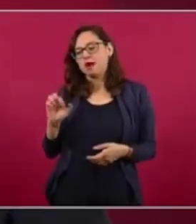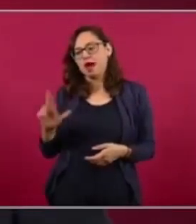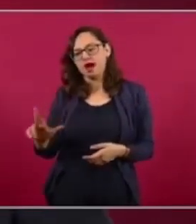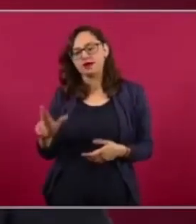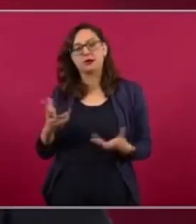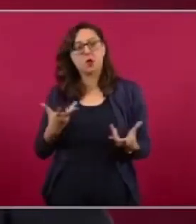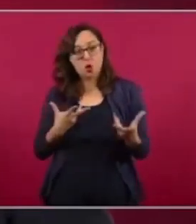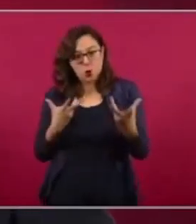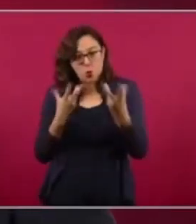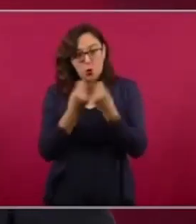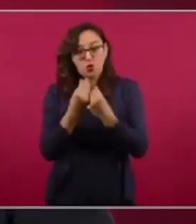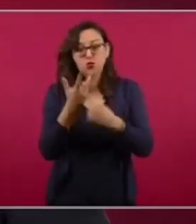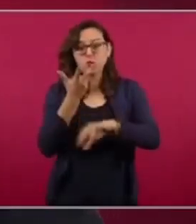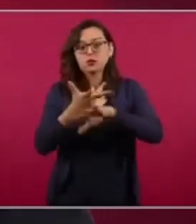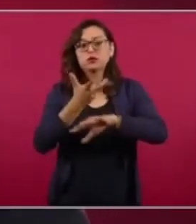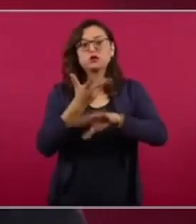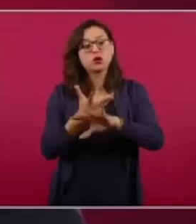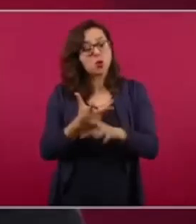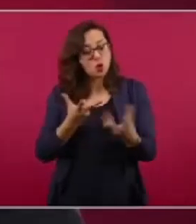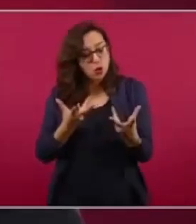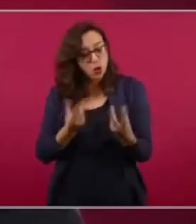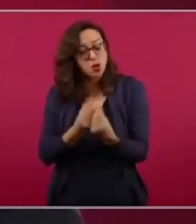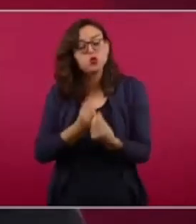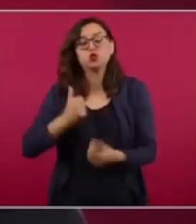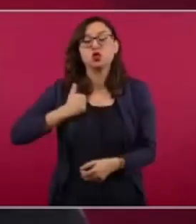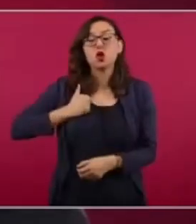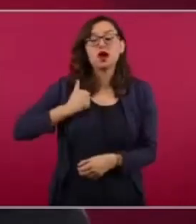a Estados Unidos y Canadá?